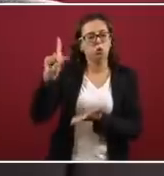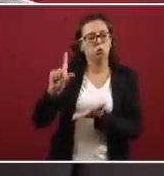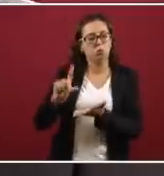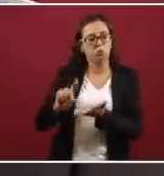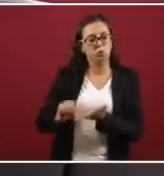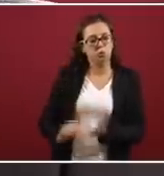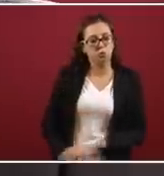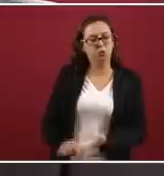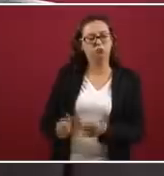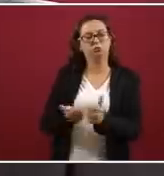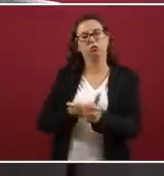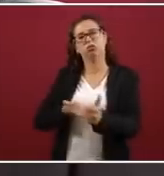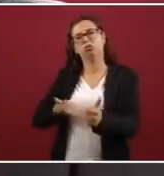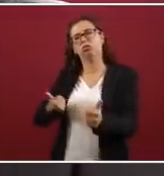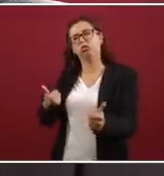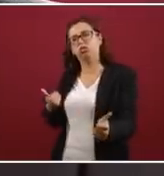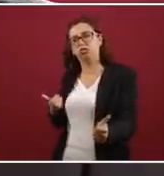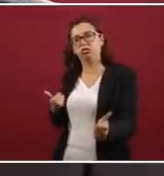Y esto